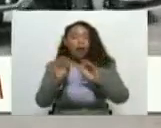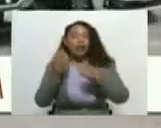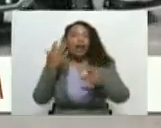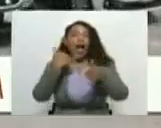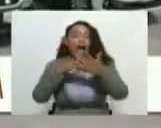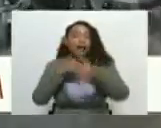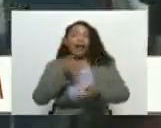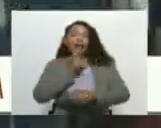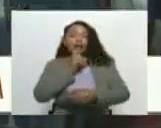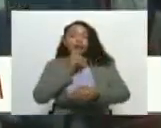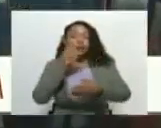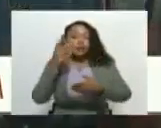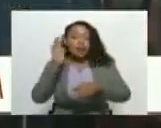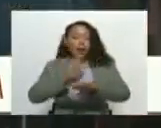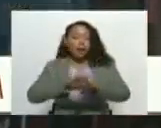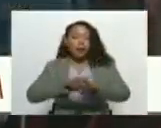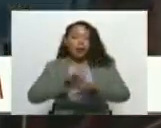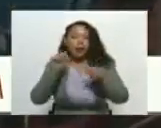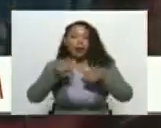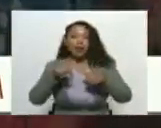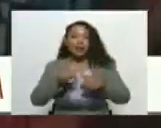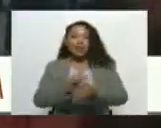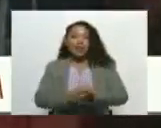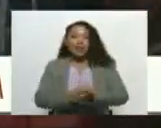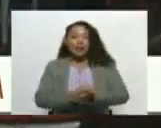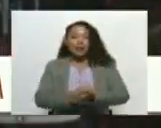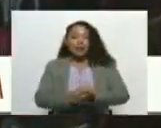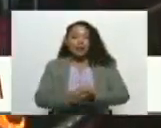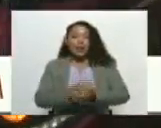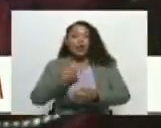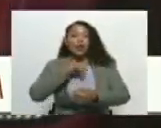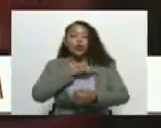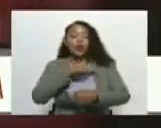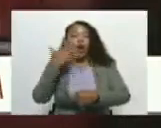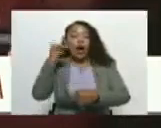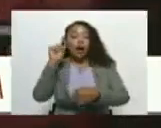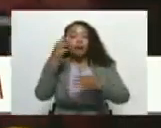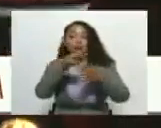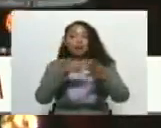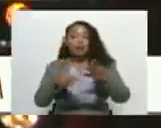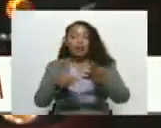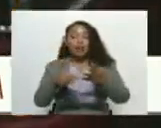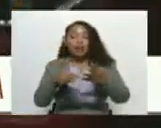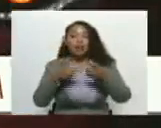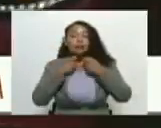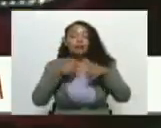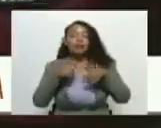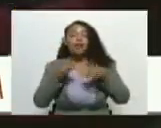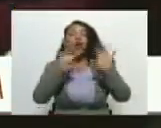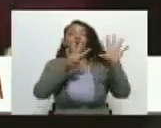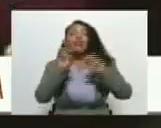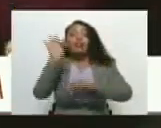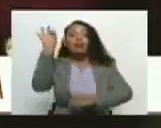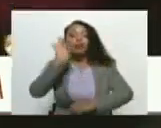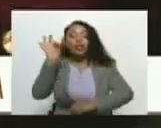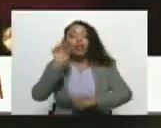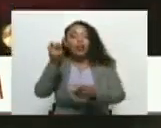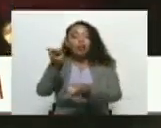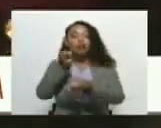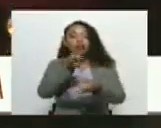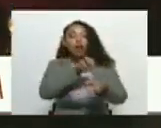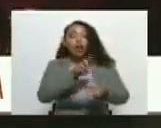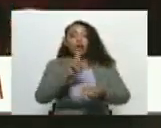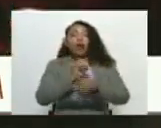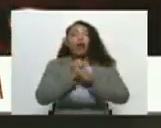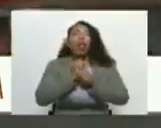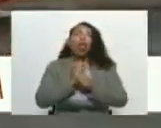que nos ha generado el bloqueo y las sanciones. Nosotros hemos producto del bloqueo de las sanciones, perdido más del 90% de los ingresos. Y no vamos a esperar